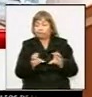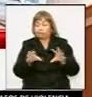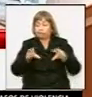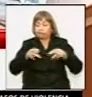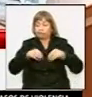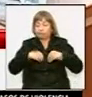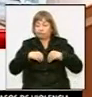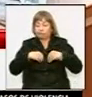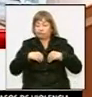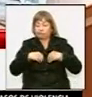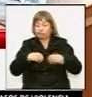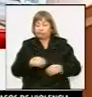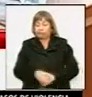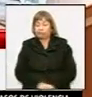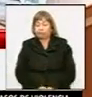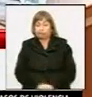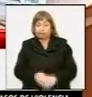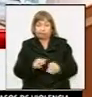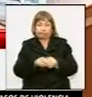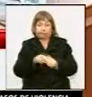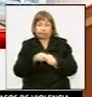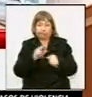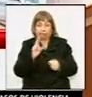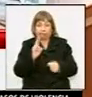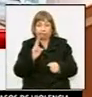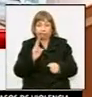acepta la renuncia,